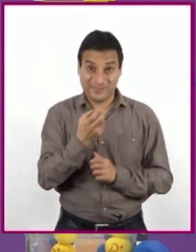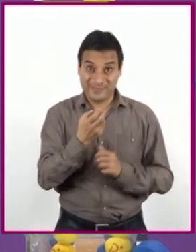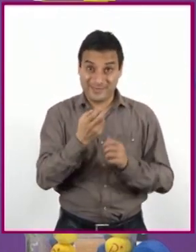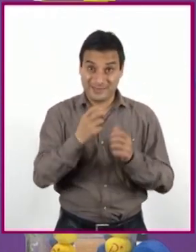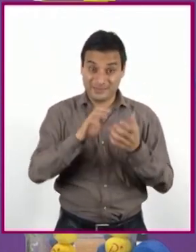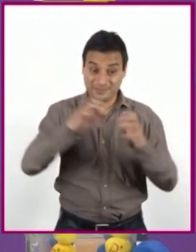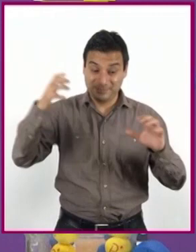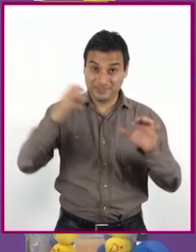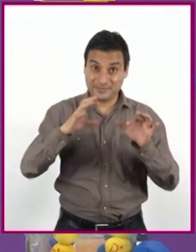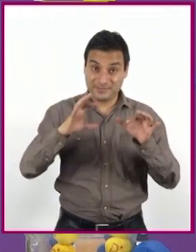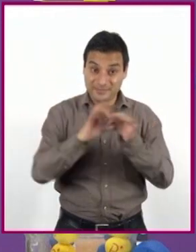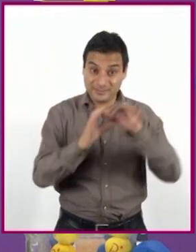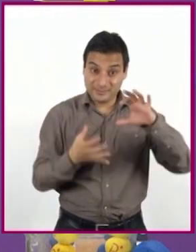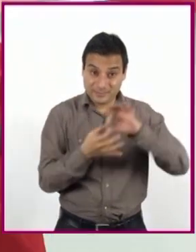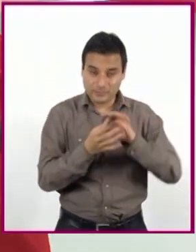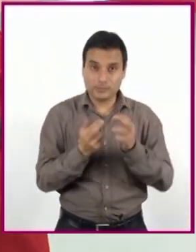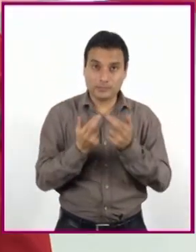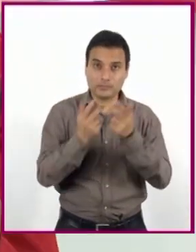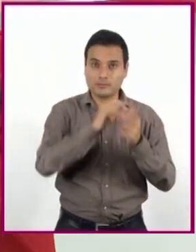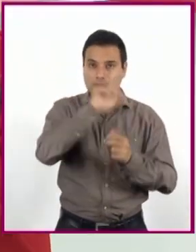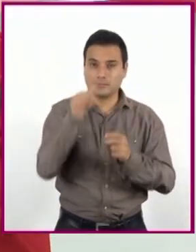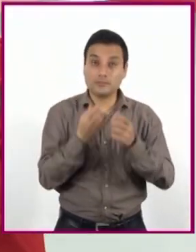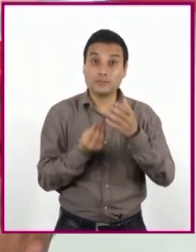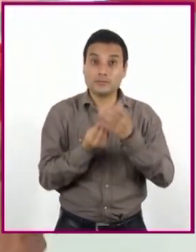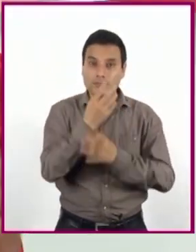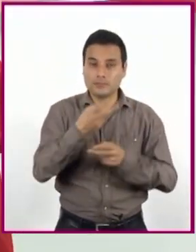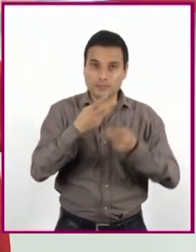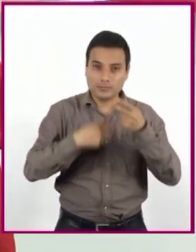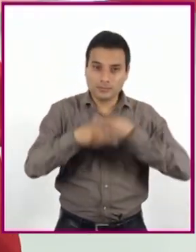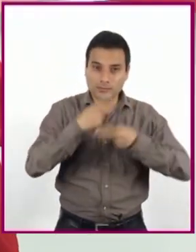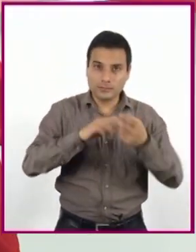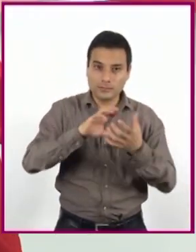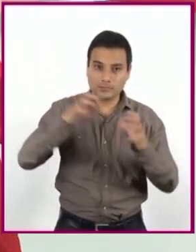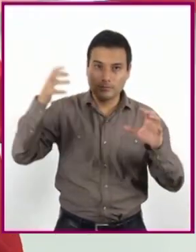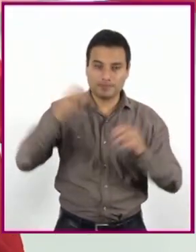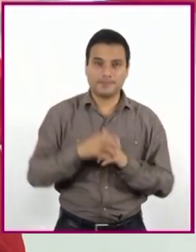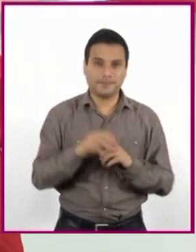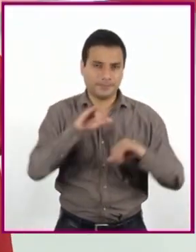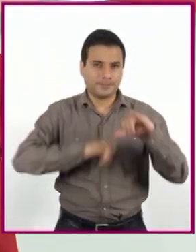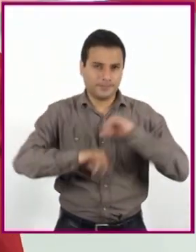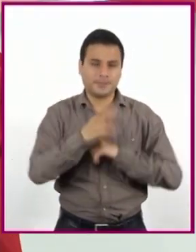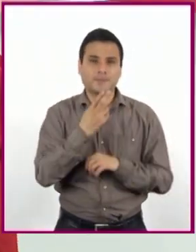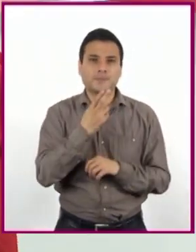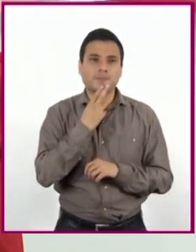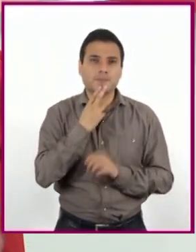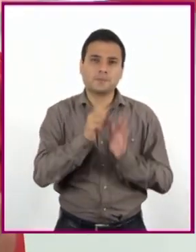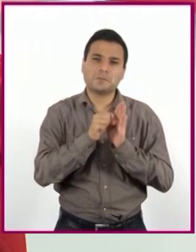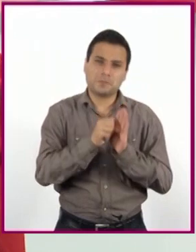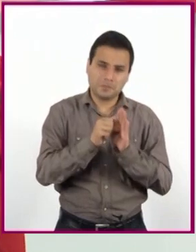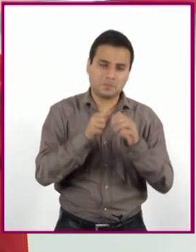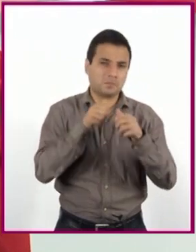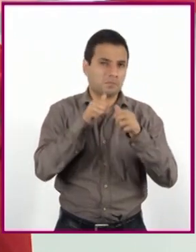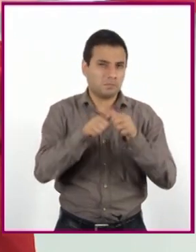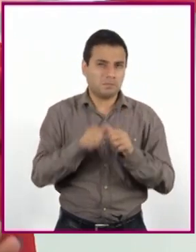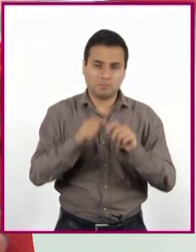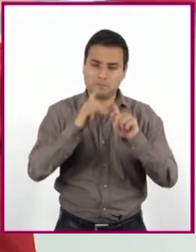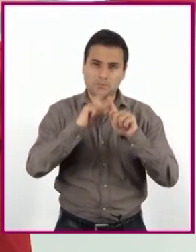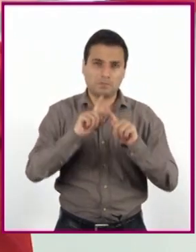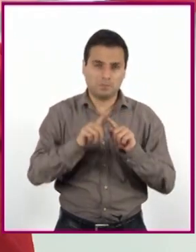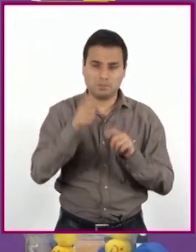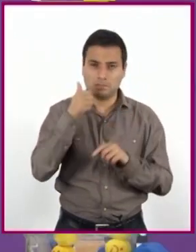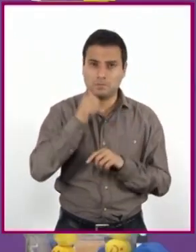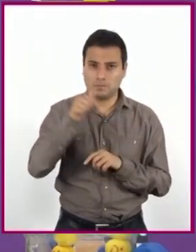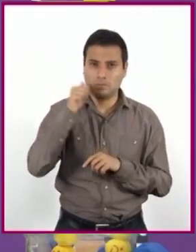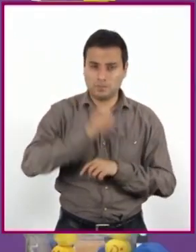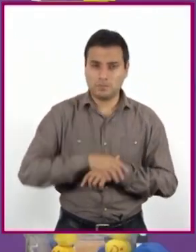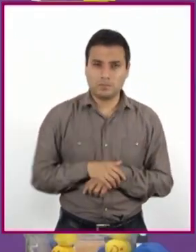químicos y se forman otros. En química se emplean los símbolos y fórmulas químicas de los reactivos y los productos,